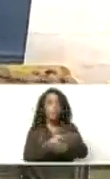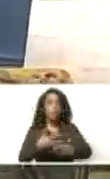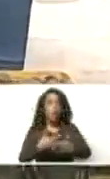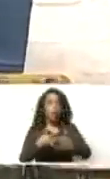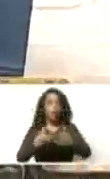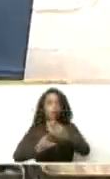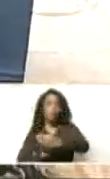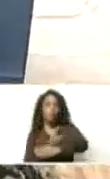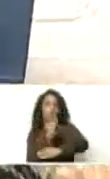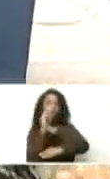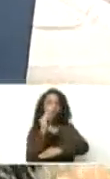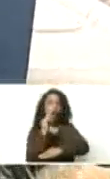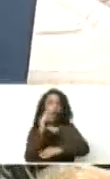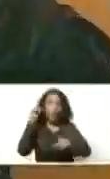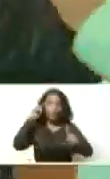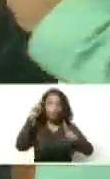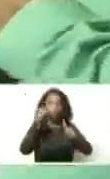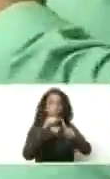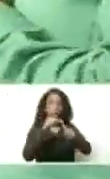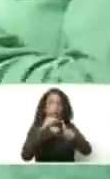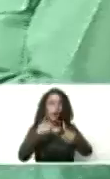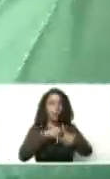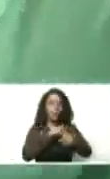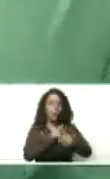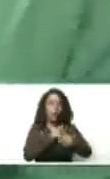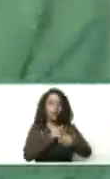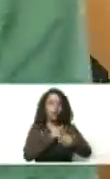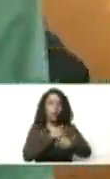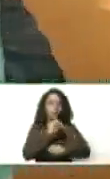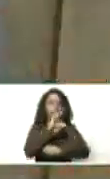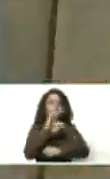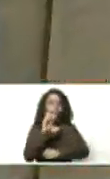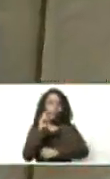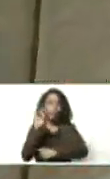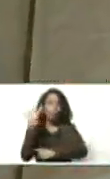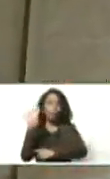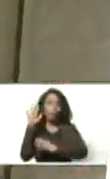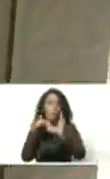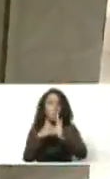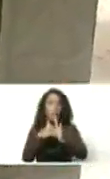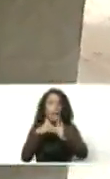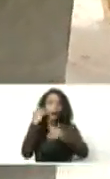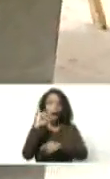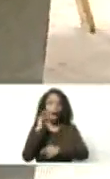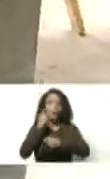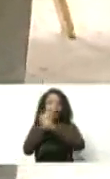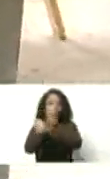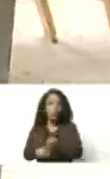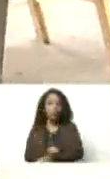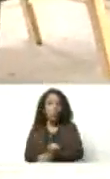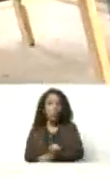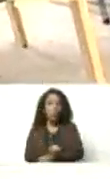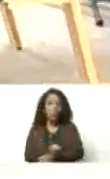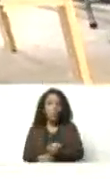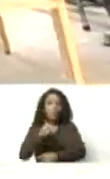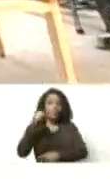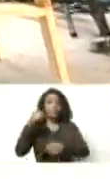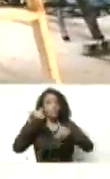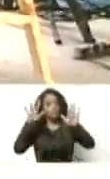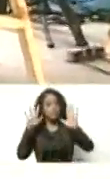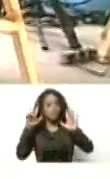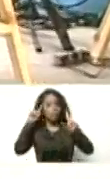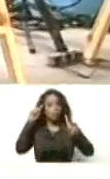plantas. Y la meta con nuestros bachilleres son 324.000, que serían los que se gradúan este año. Sin embargo, la meta